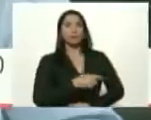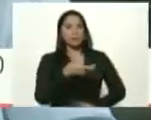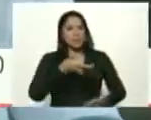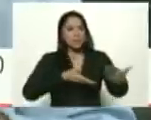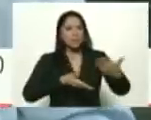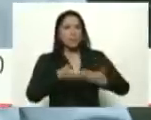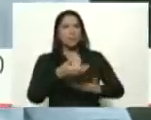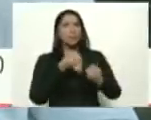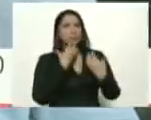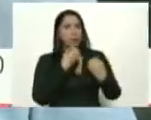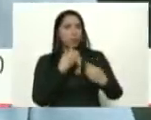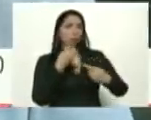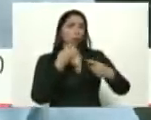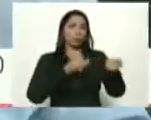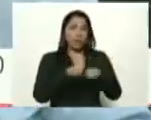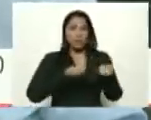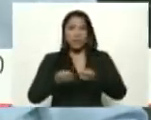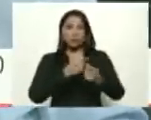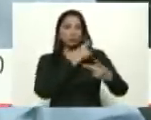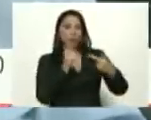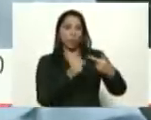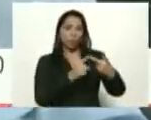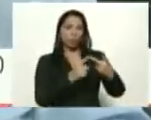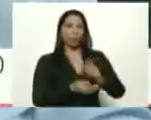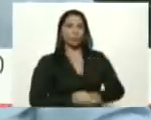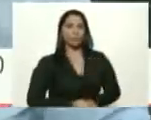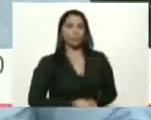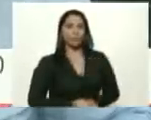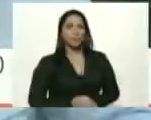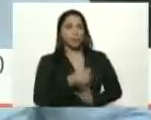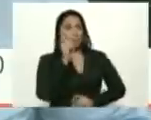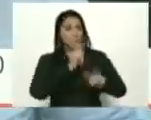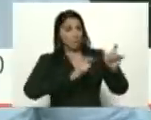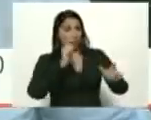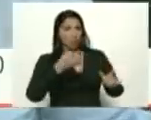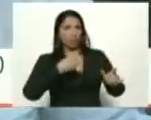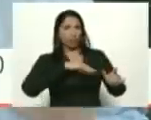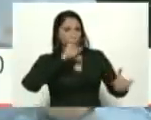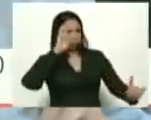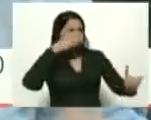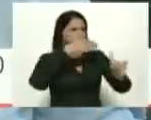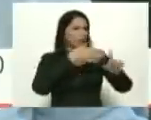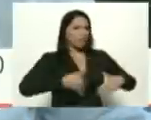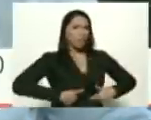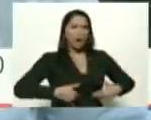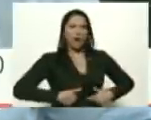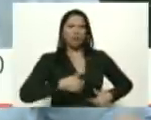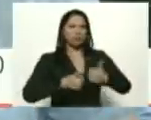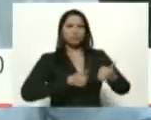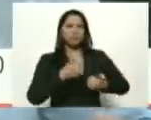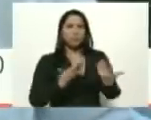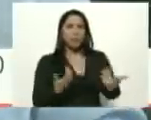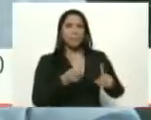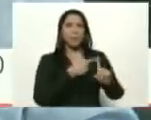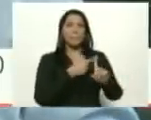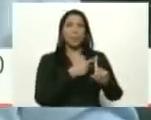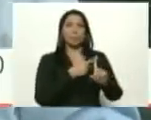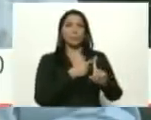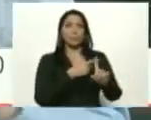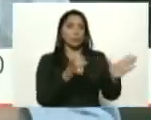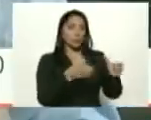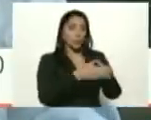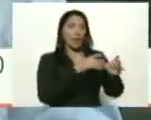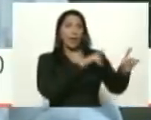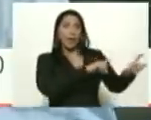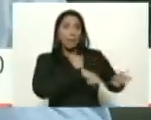de bienes y servicios. En segundo lugar, los actores donde estamos focalizando los esfuerzos. El primer actor, el sector